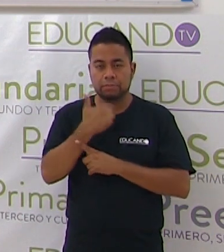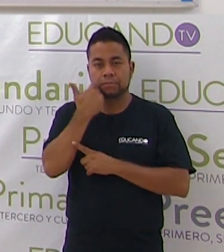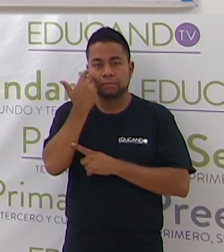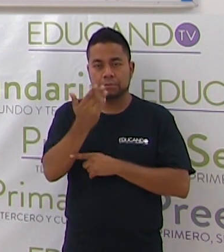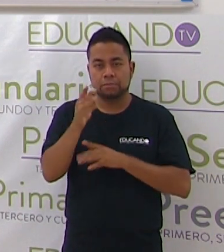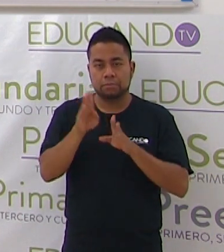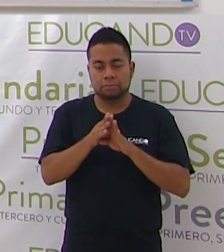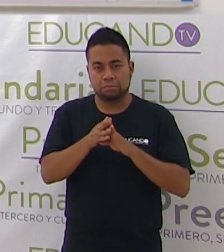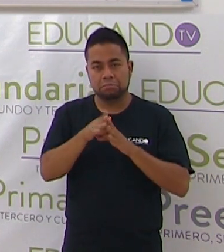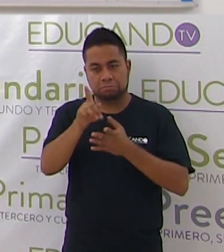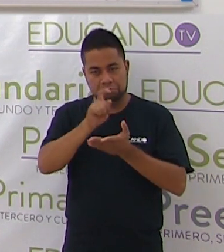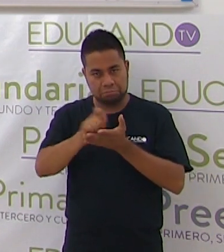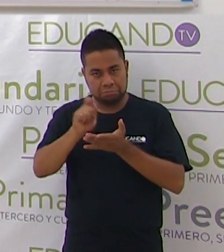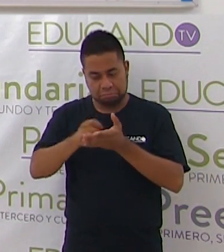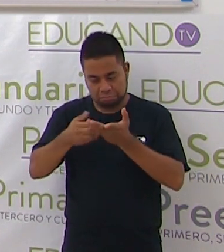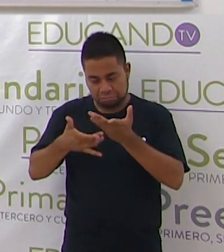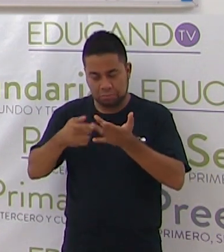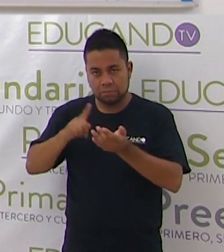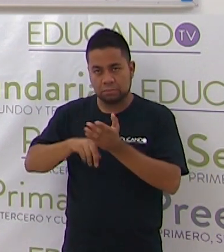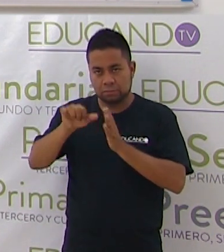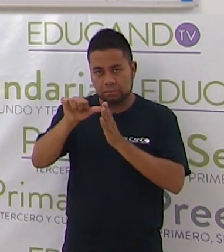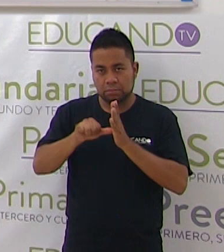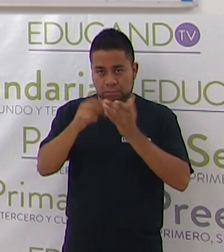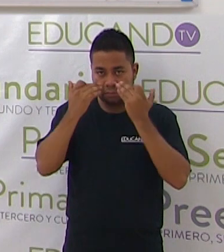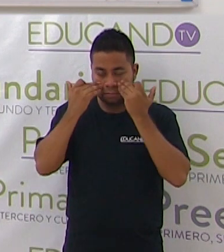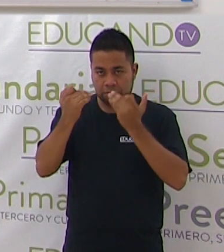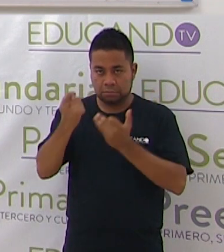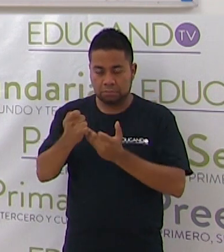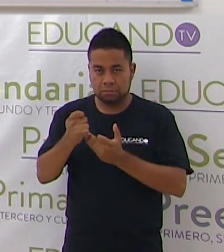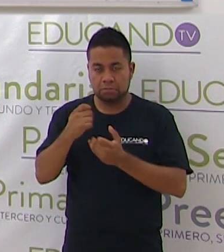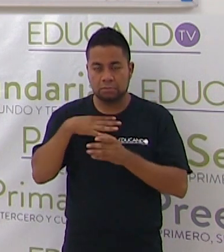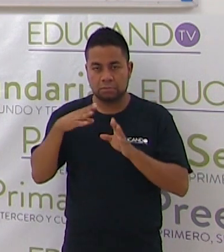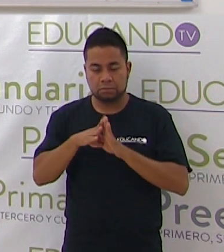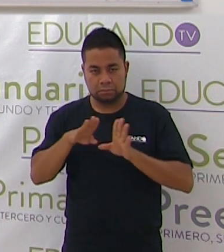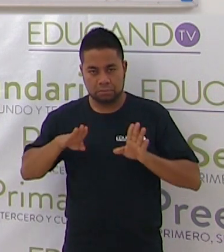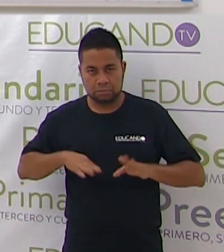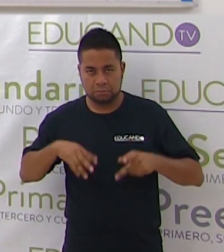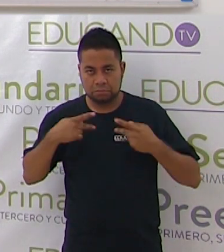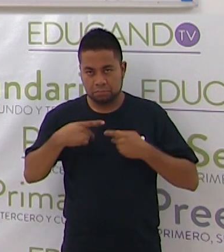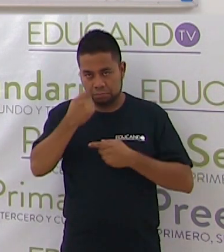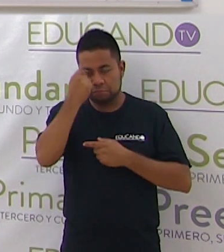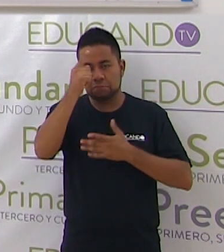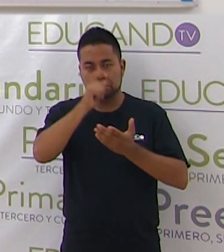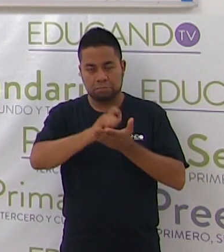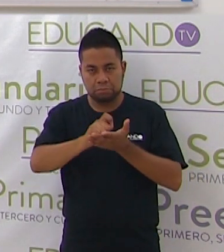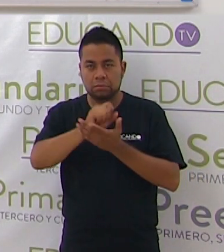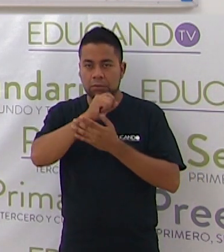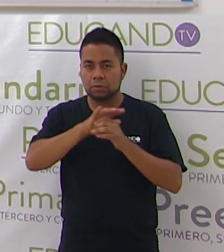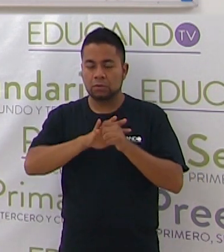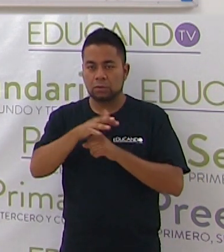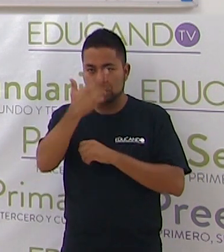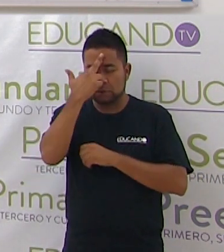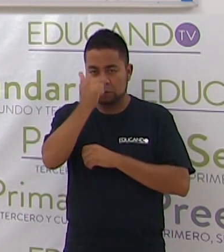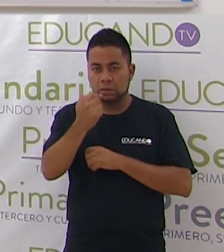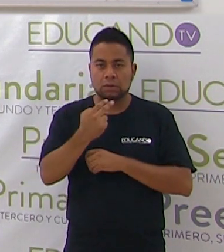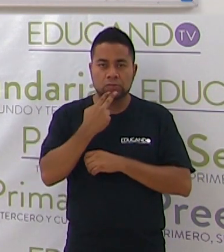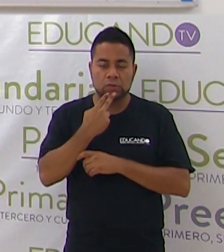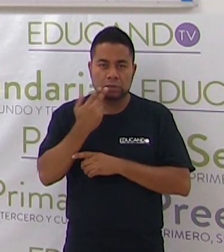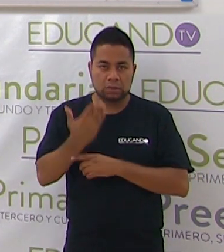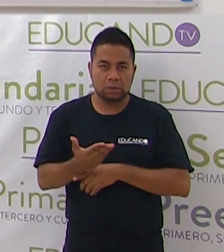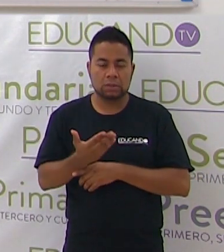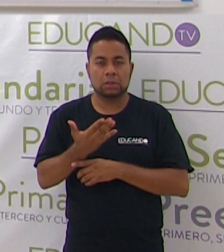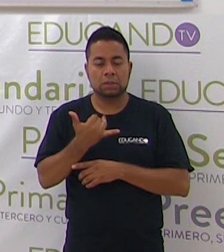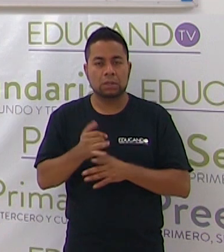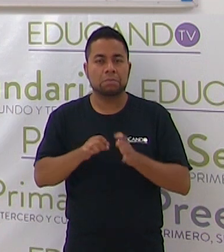ustedes desarrollen en su artículo. ¿Se dan cuenta? La postura del autor, los argumentos que utiliza, y